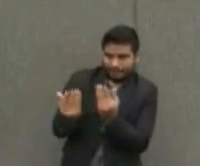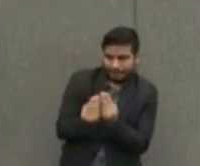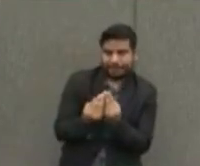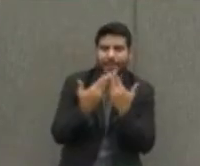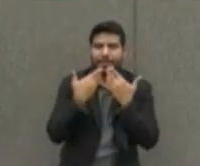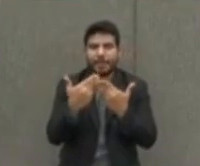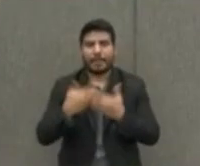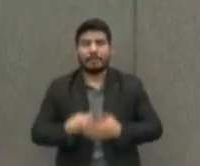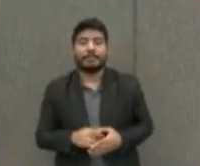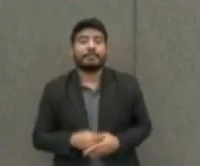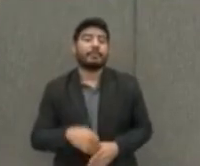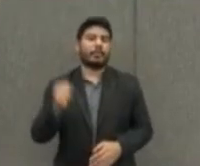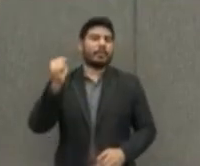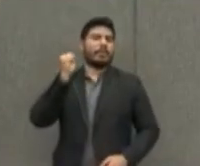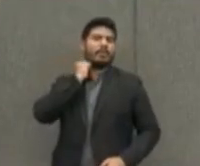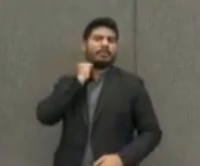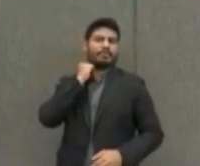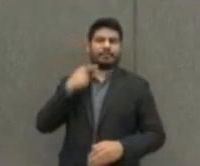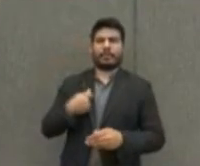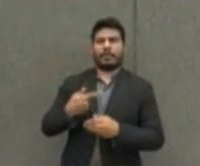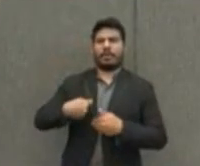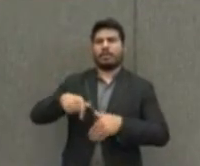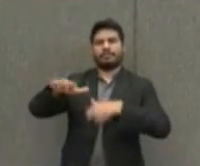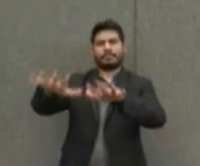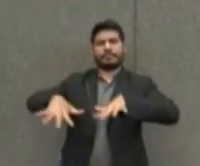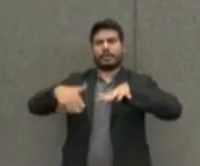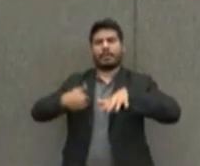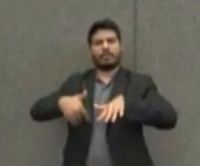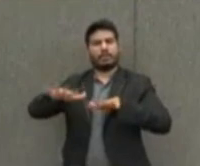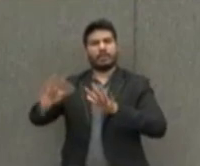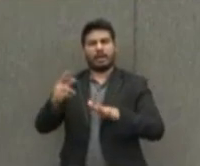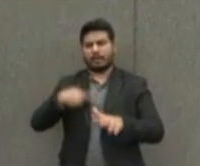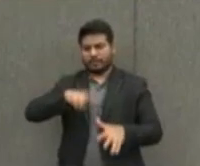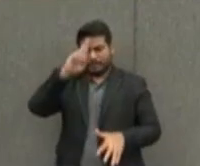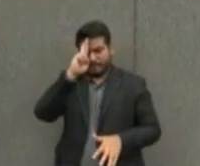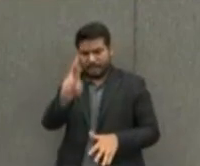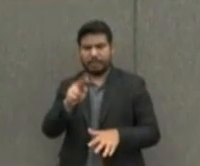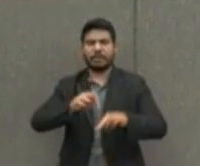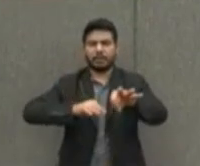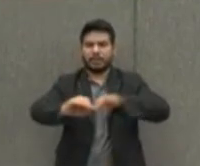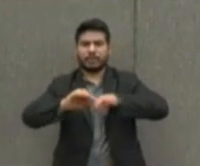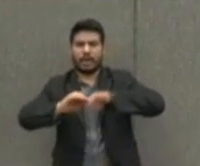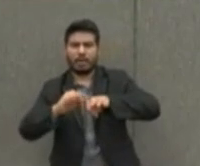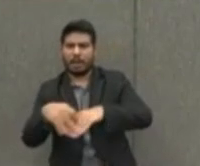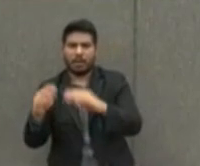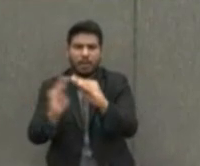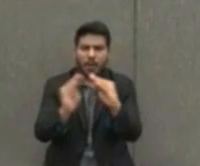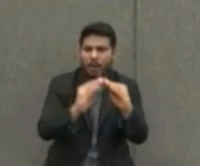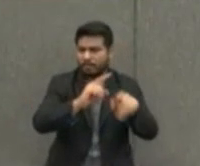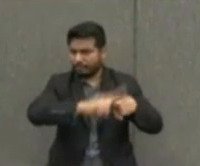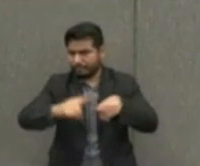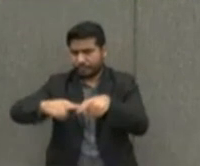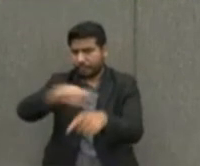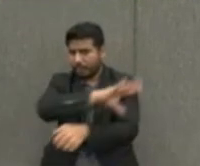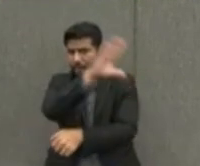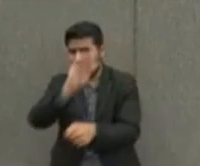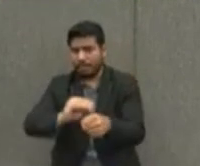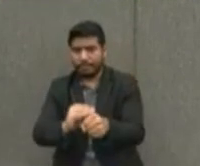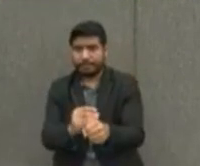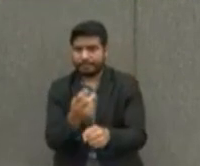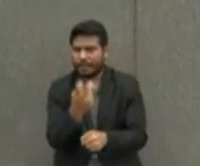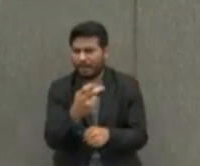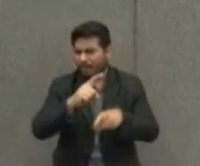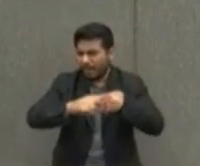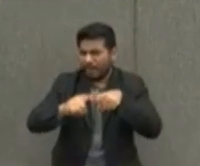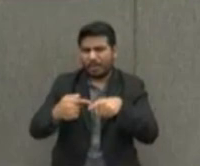desde el senado se ha reconocido el trabajo doméstico hemos ampliado y definido el catálogo de distintas